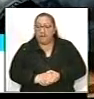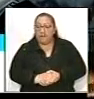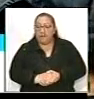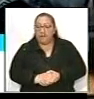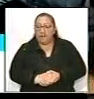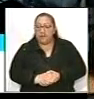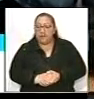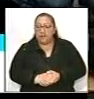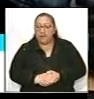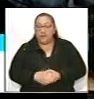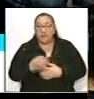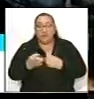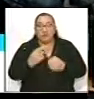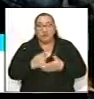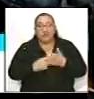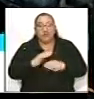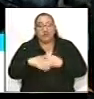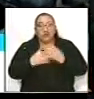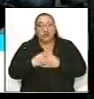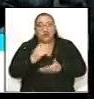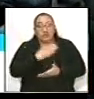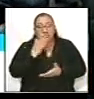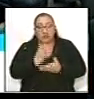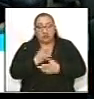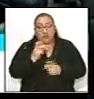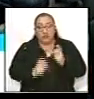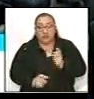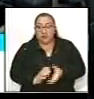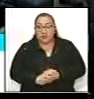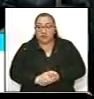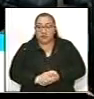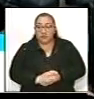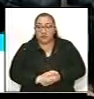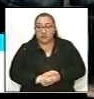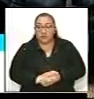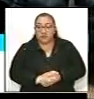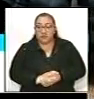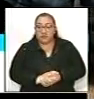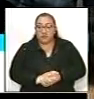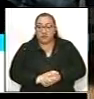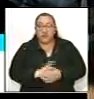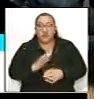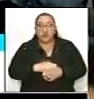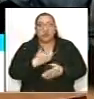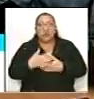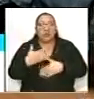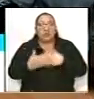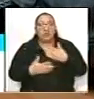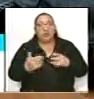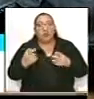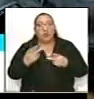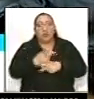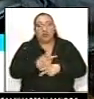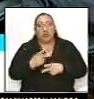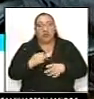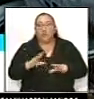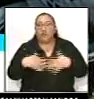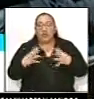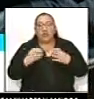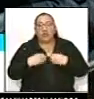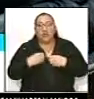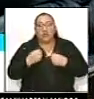problema. Okay, las personas afectadas por el proceso de violencia han perdido la posibilidad de recibir una